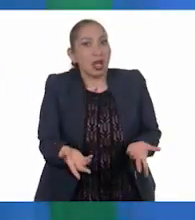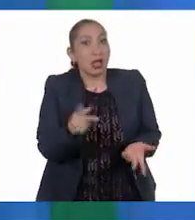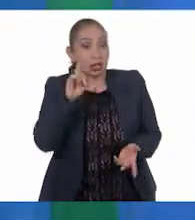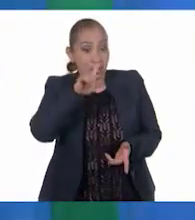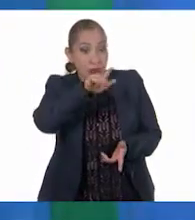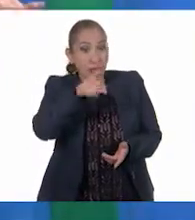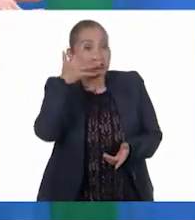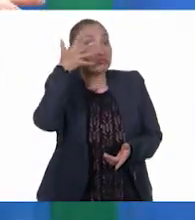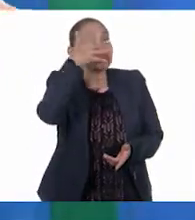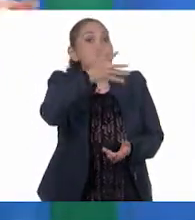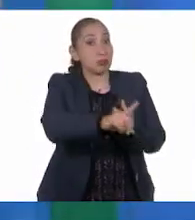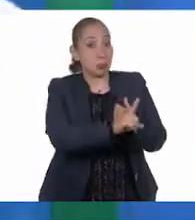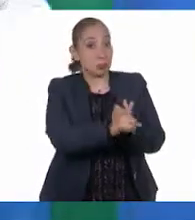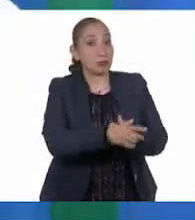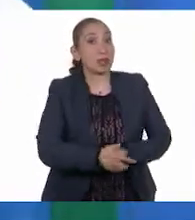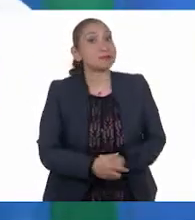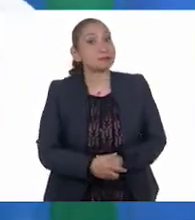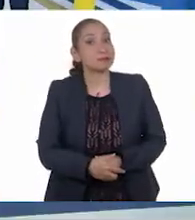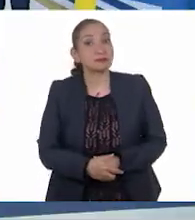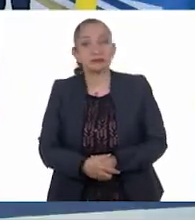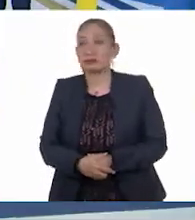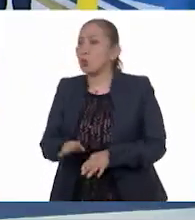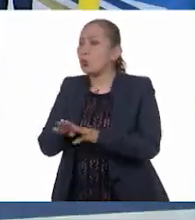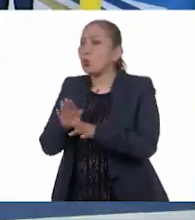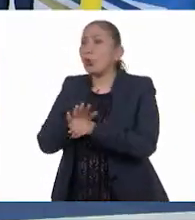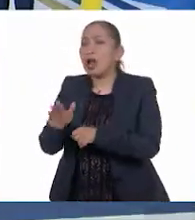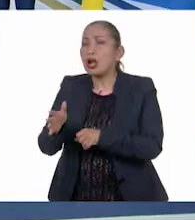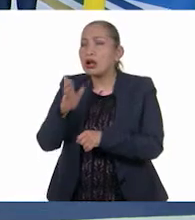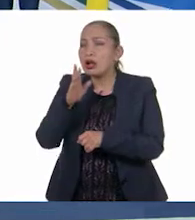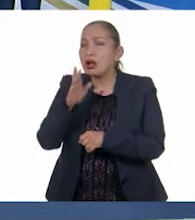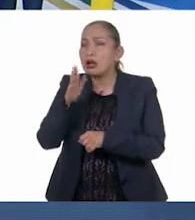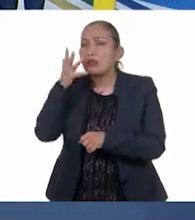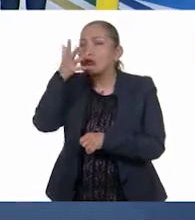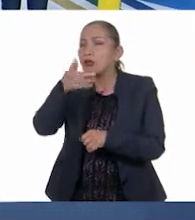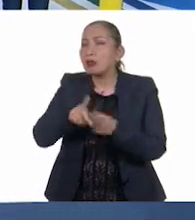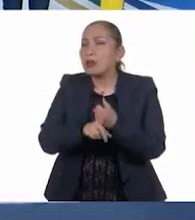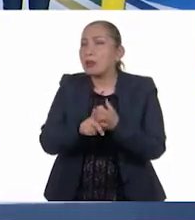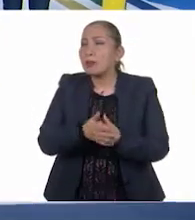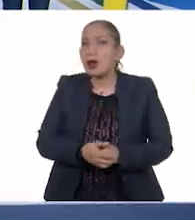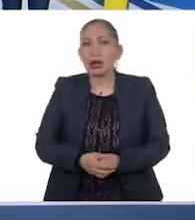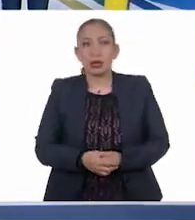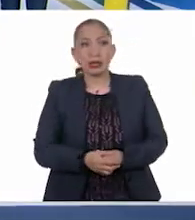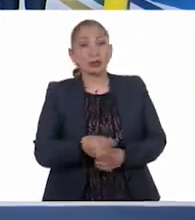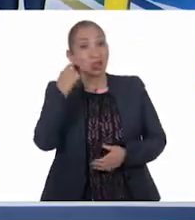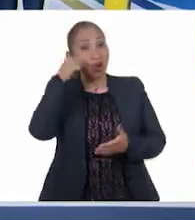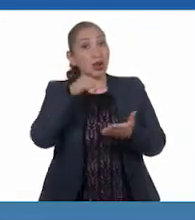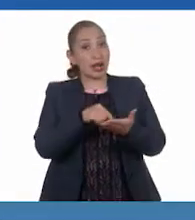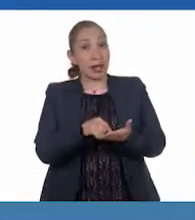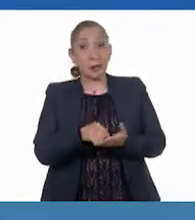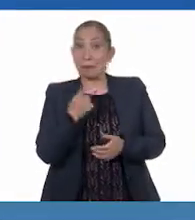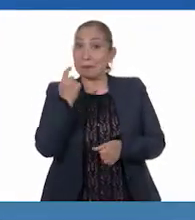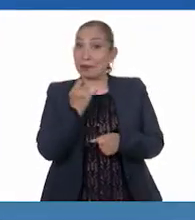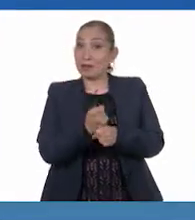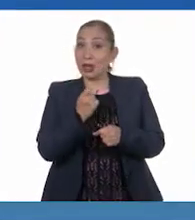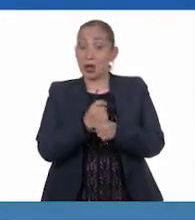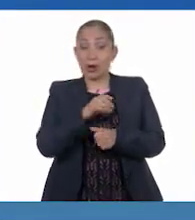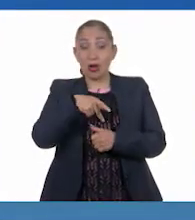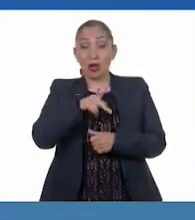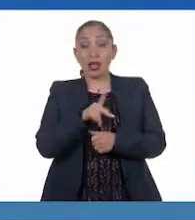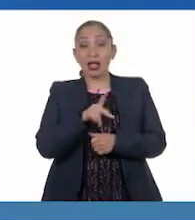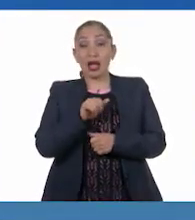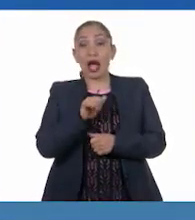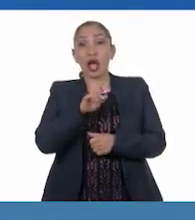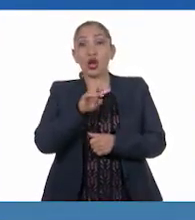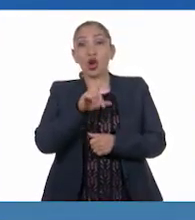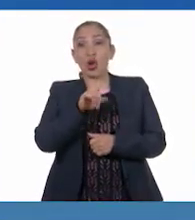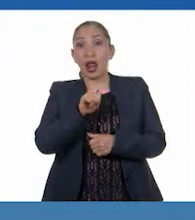sus consecuencias. ¿Cómo cuáles, maestra Gaby? Bueno, yo creo que de entrada, Carola le dijo que